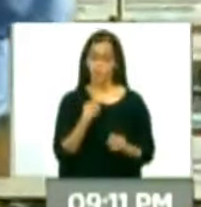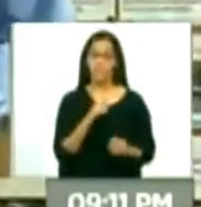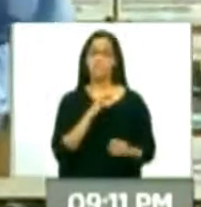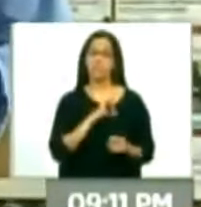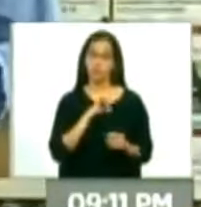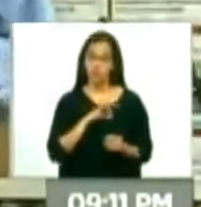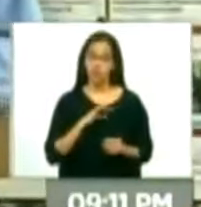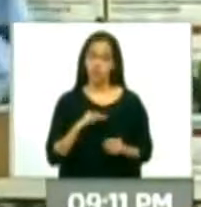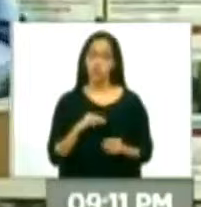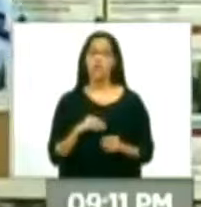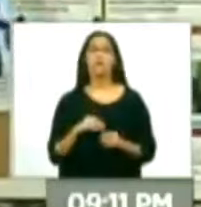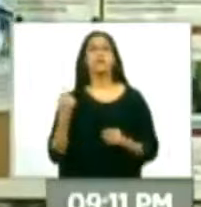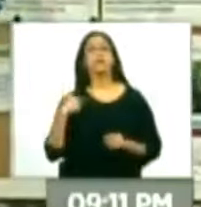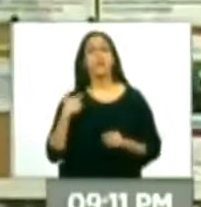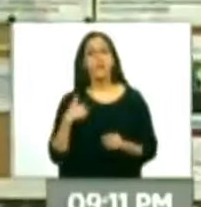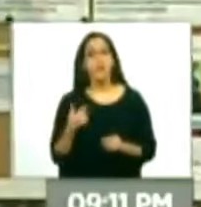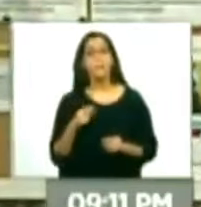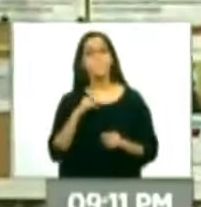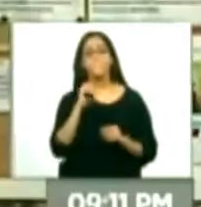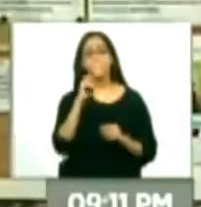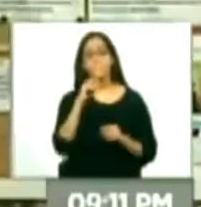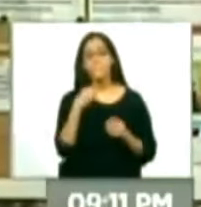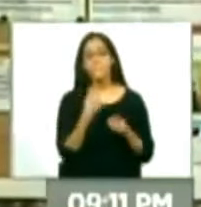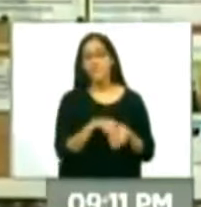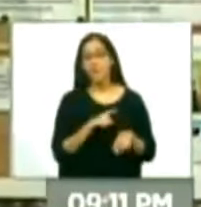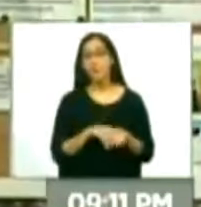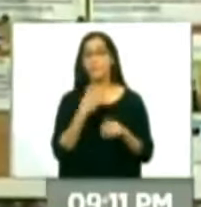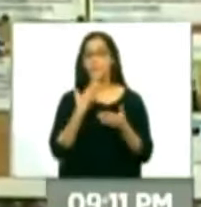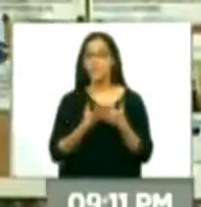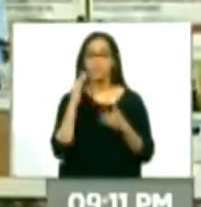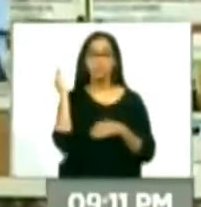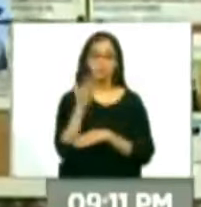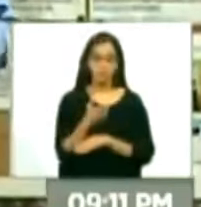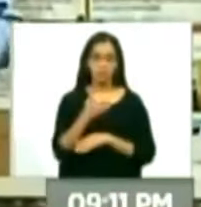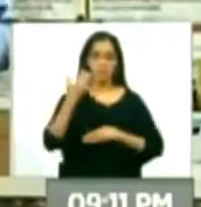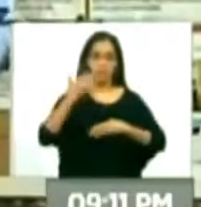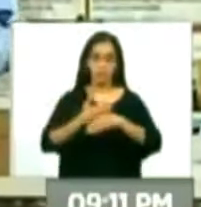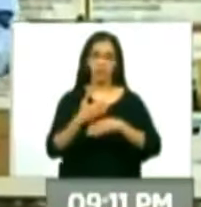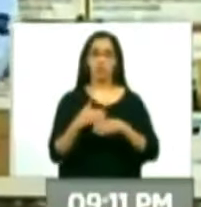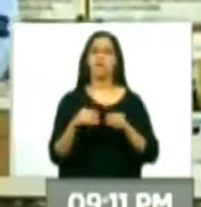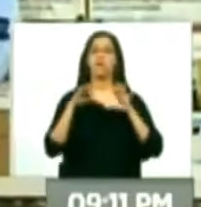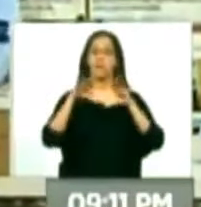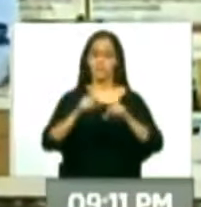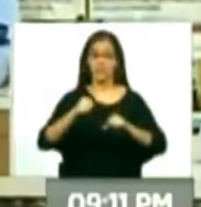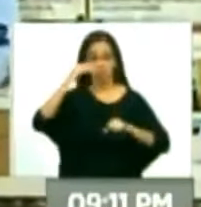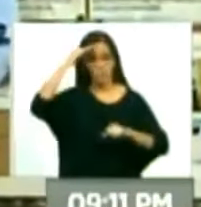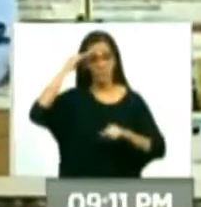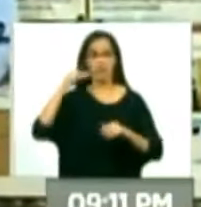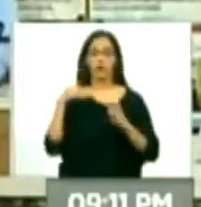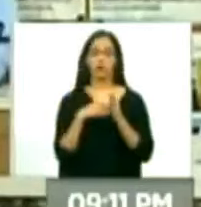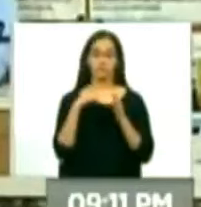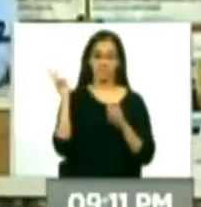Delsa Solórzano, que tiene tiempo pidiendo sanciones, bloqueos contra el país, invasiones contra el país.